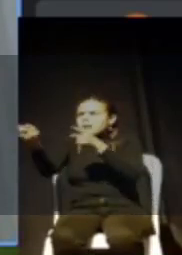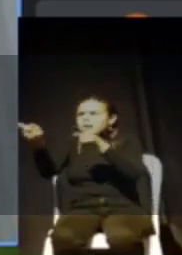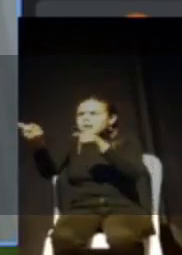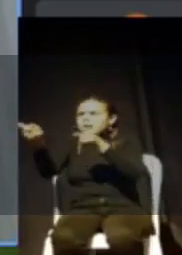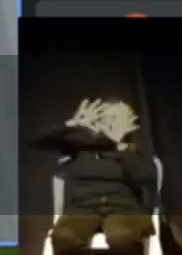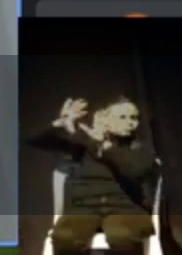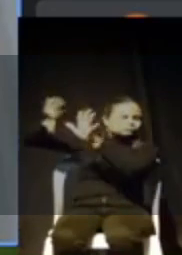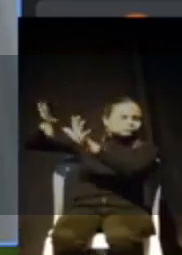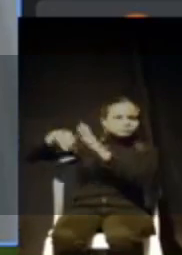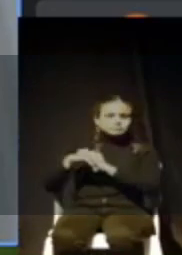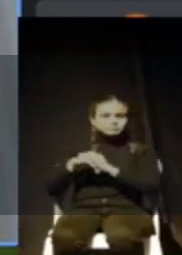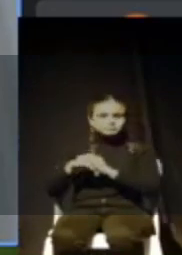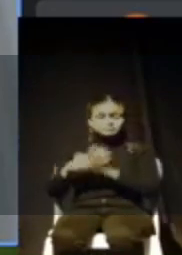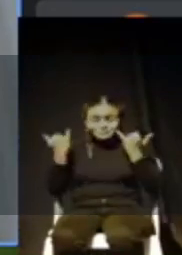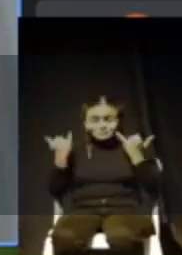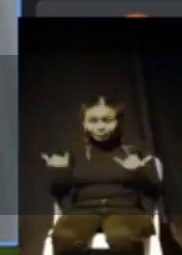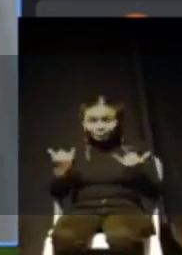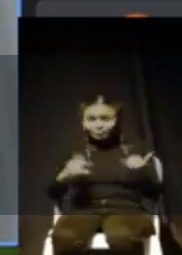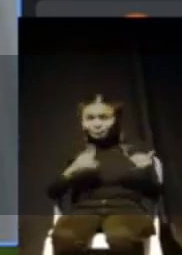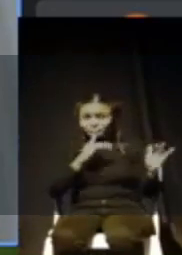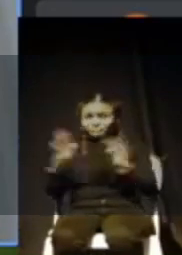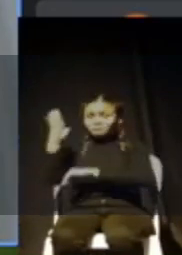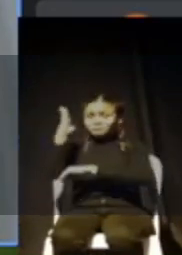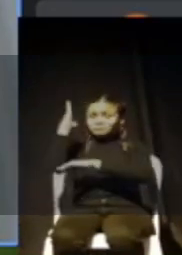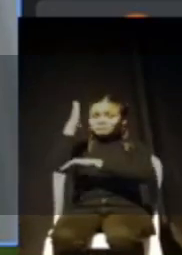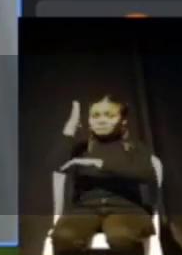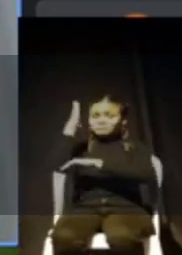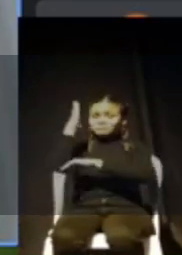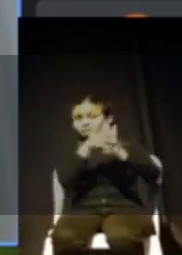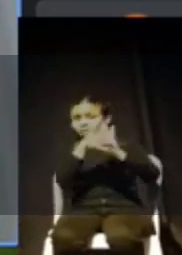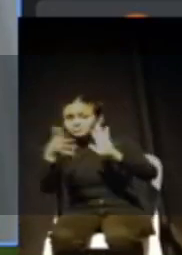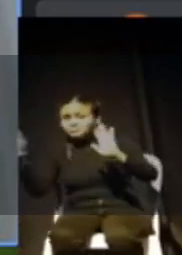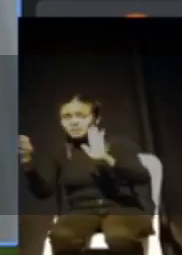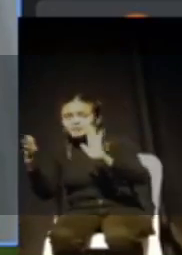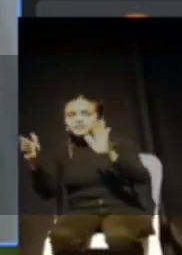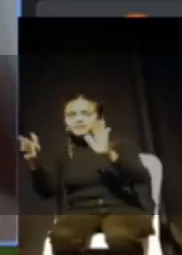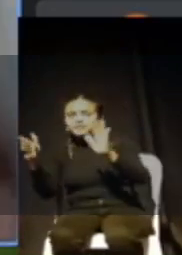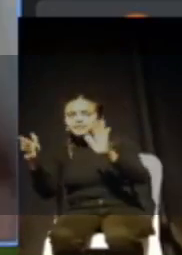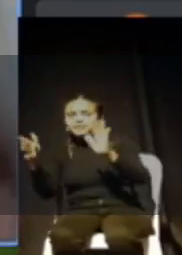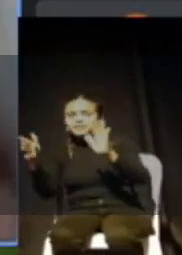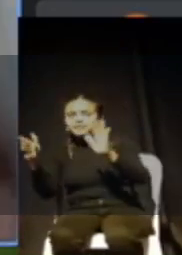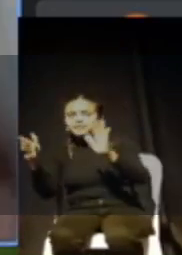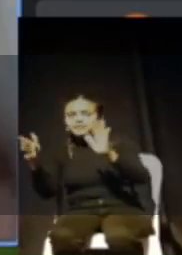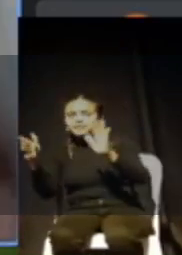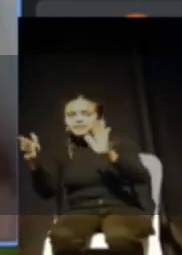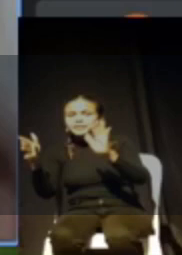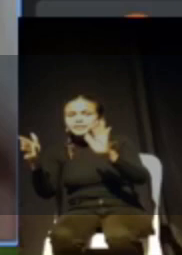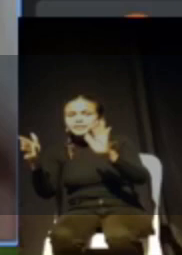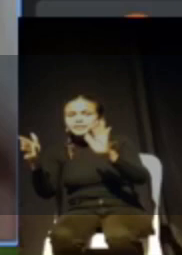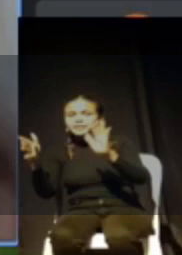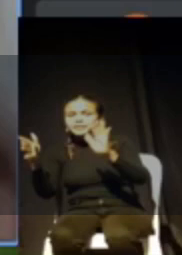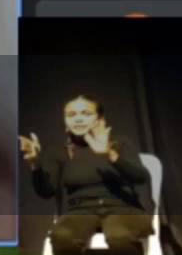descolonizadora, según Mosquera, la cátedra de estudios afrocolombianos es el instrumento a través del cual estos